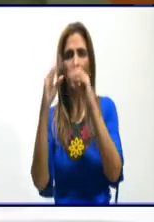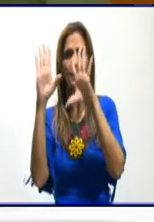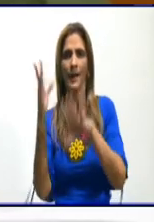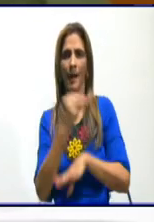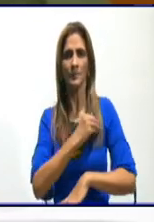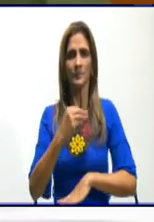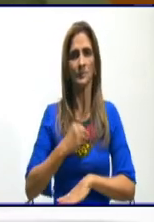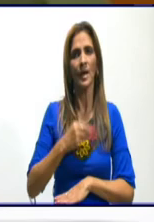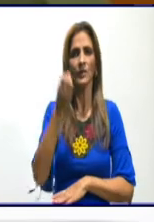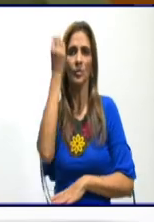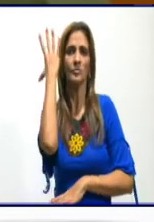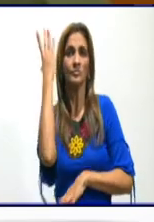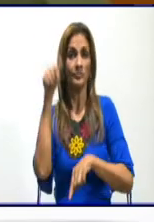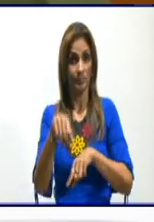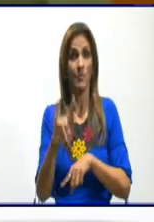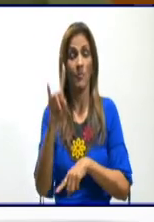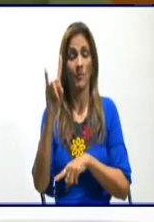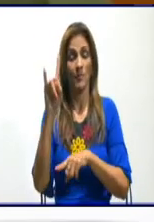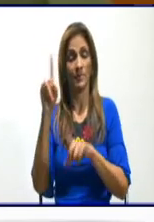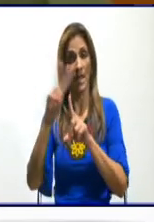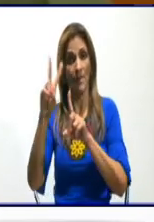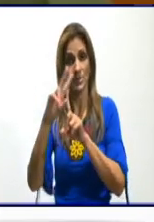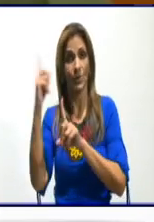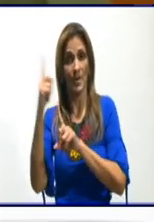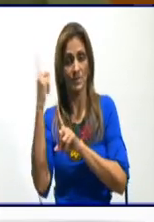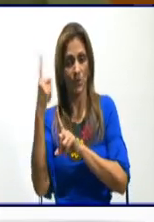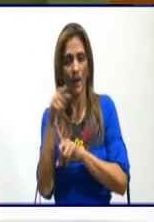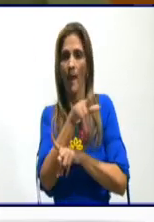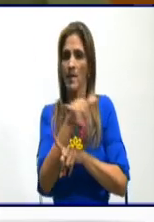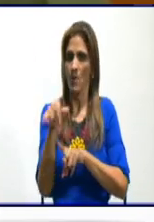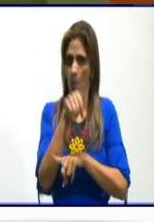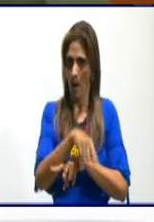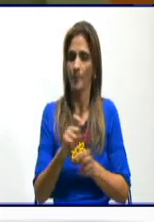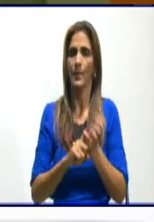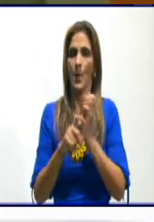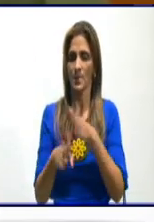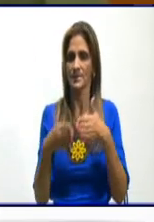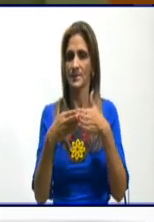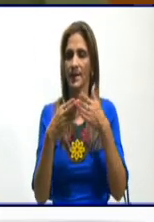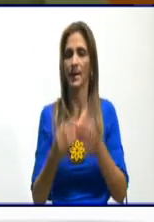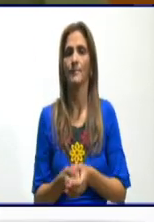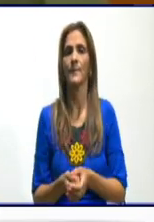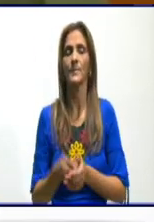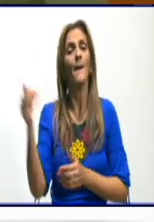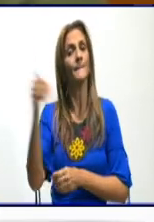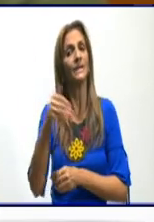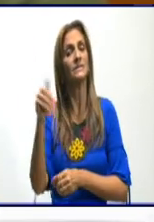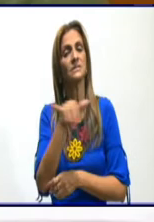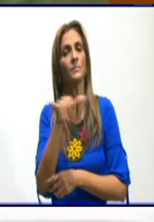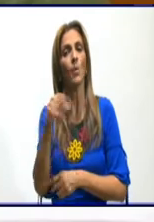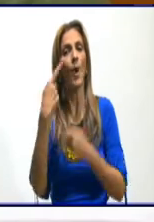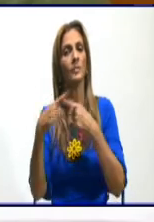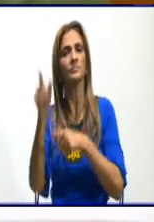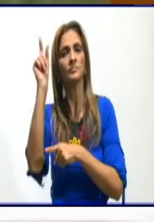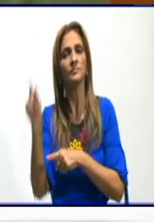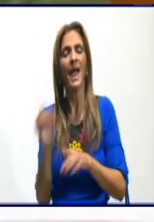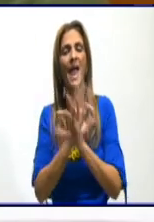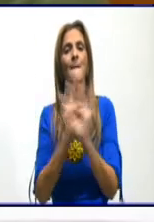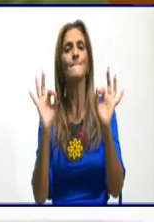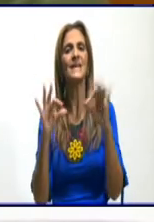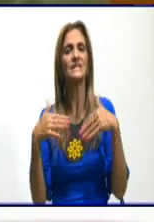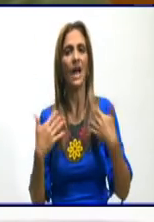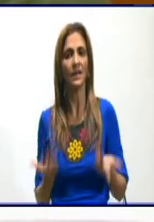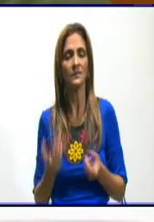científico y experto del ipk que ha sido designado a la provincia muy experimentado estos temas que está vinculado directo